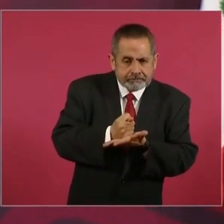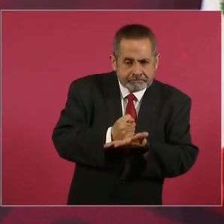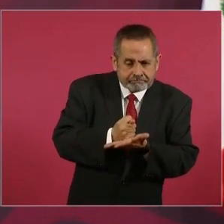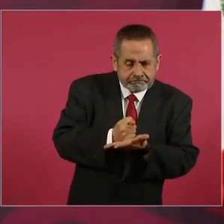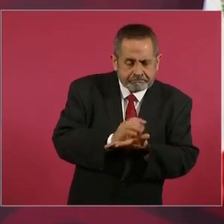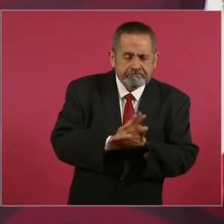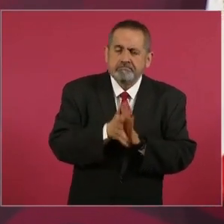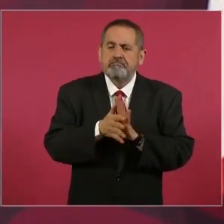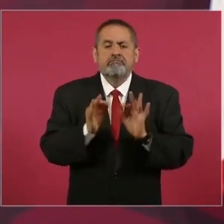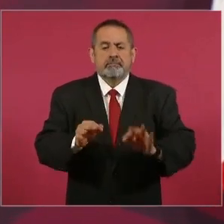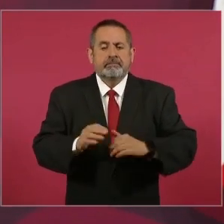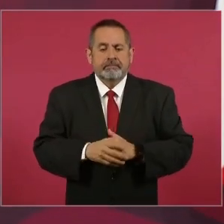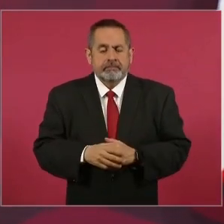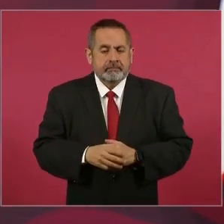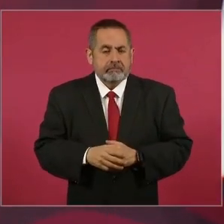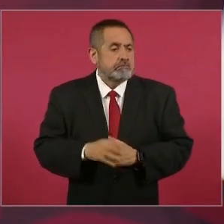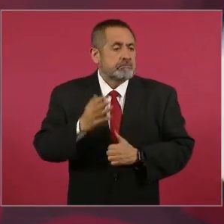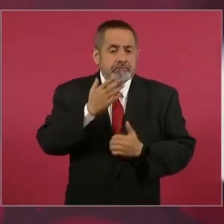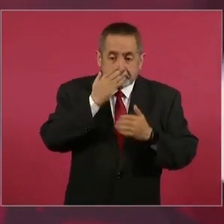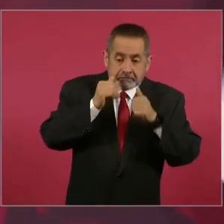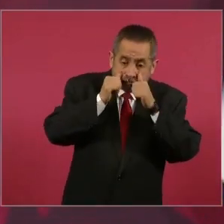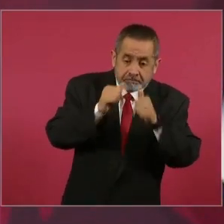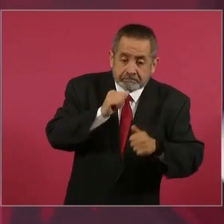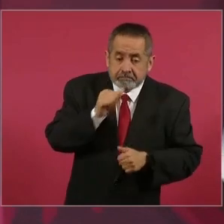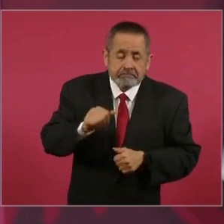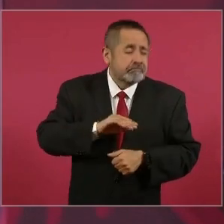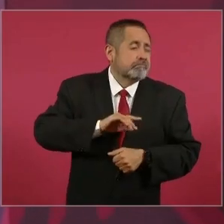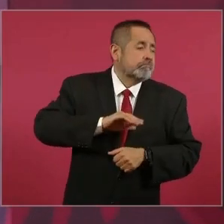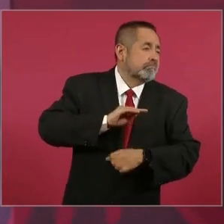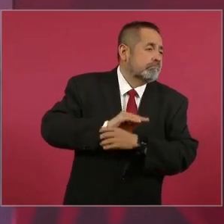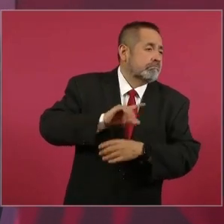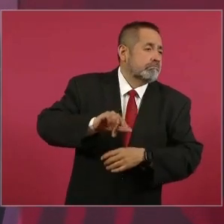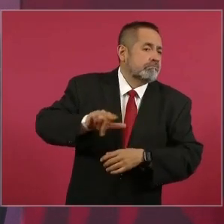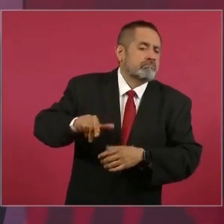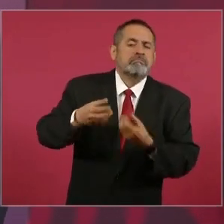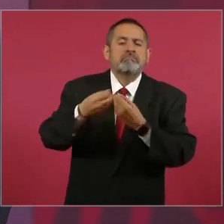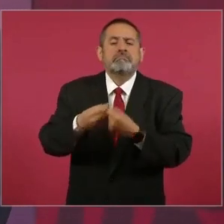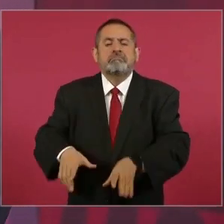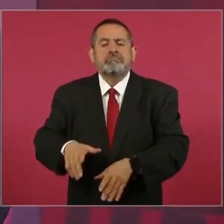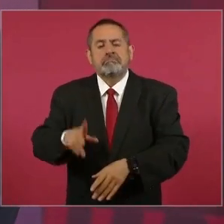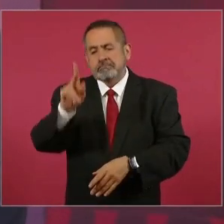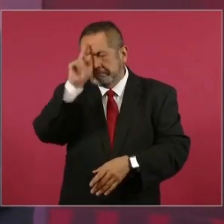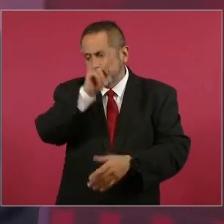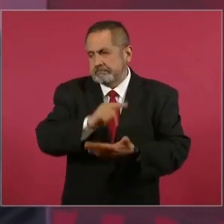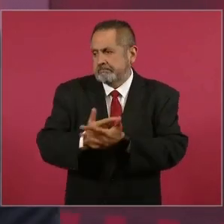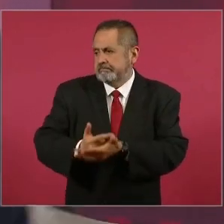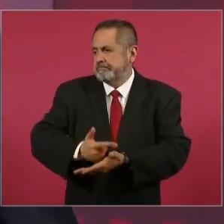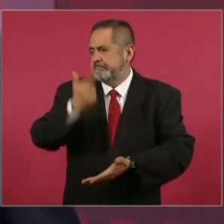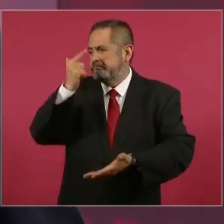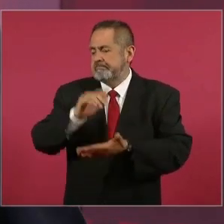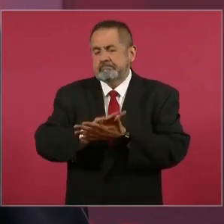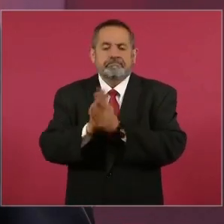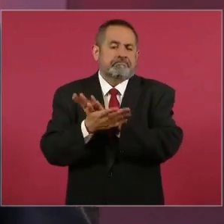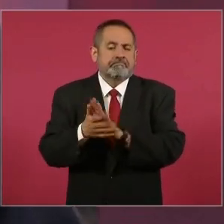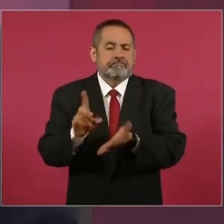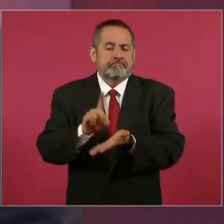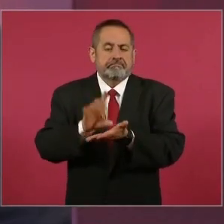si no tiene atención al contrario se agrava y se vuelve